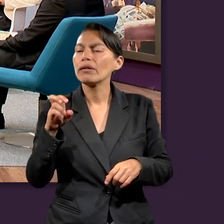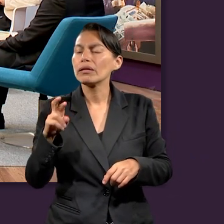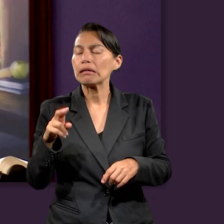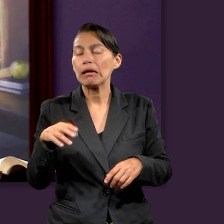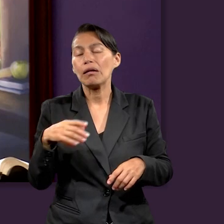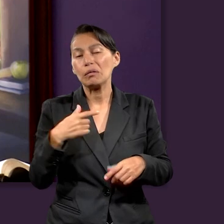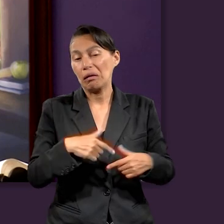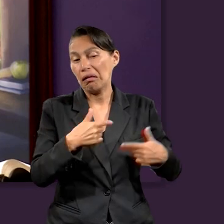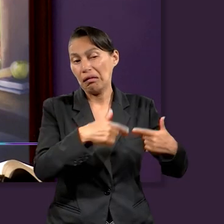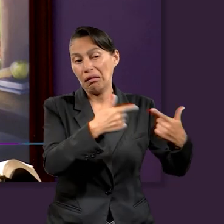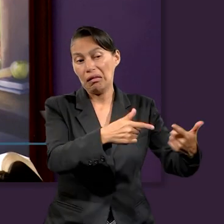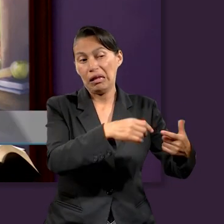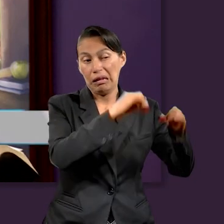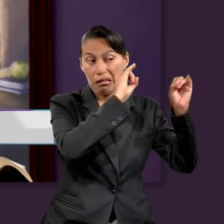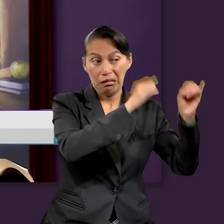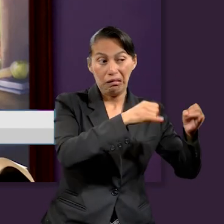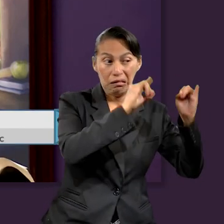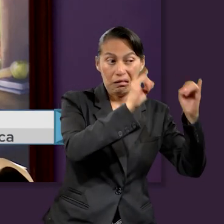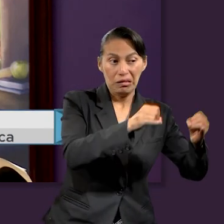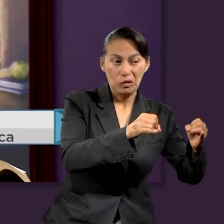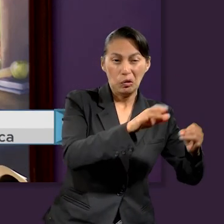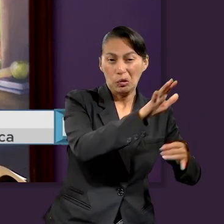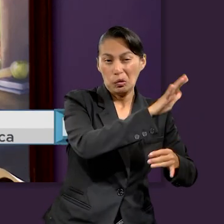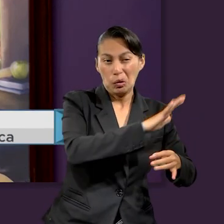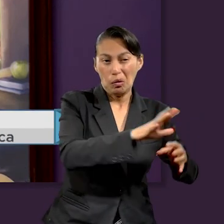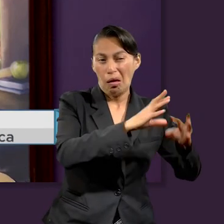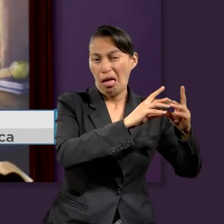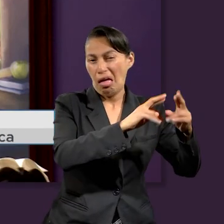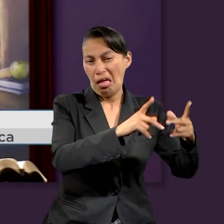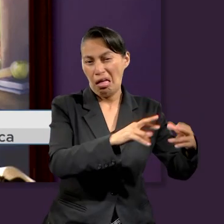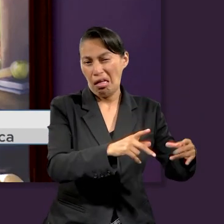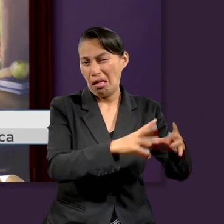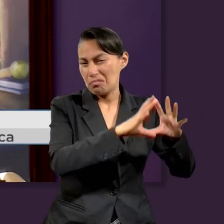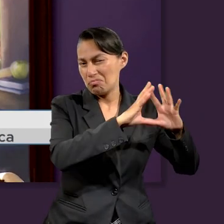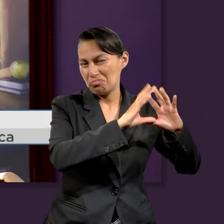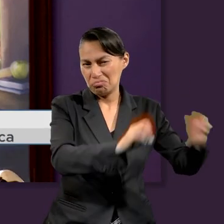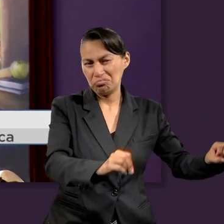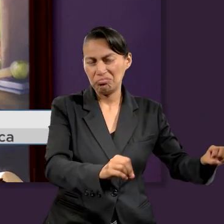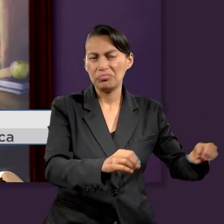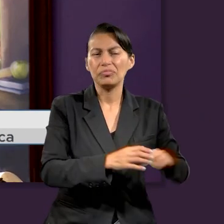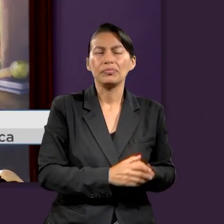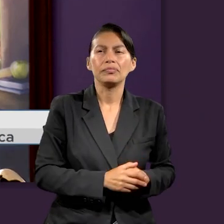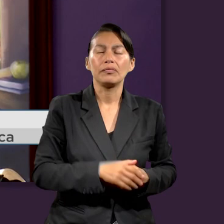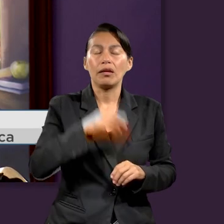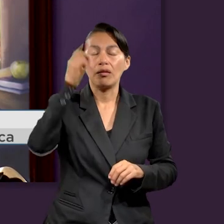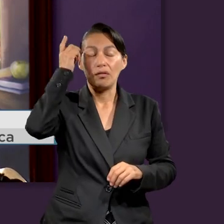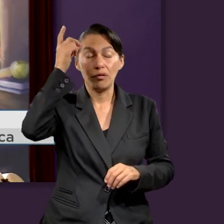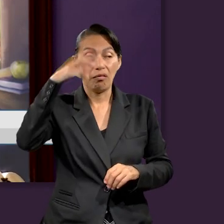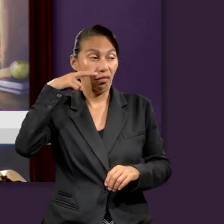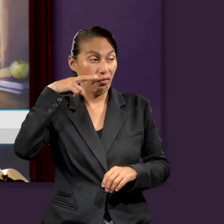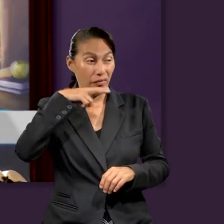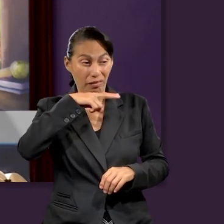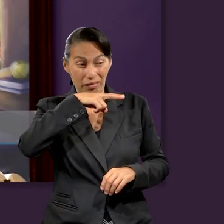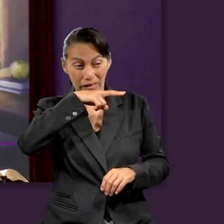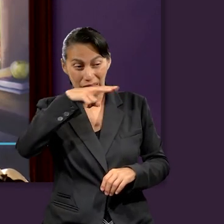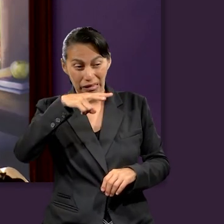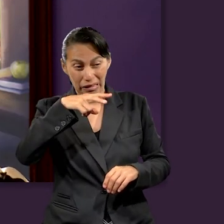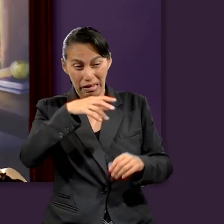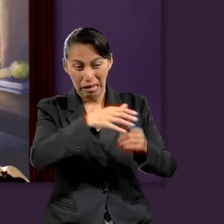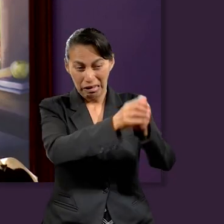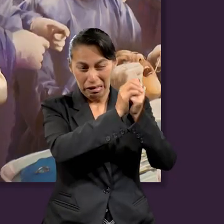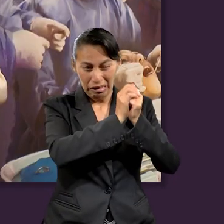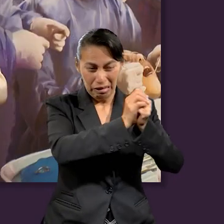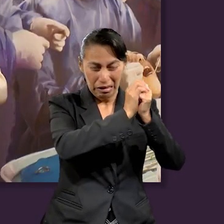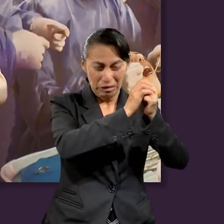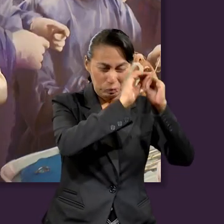de toda esta idolatría es el fin completo de todo eso, ya que Dios, al ver